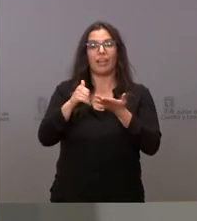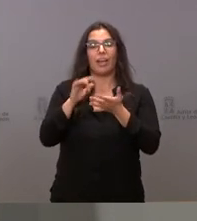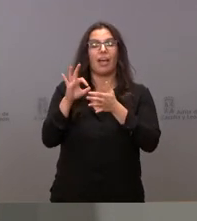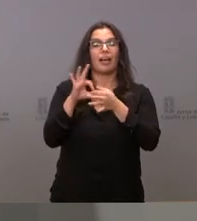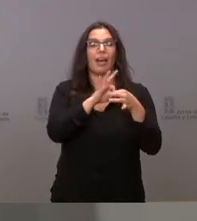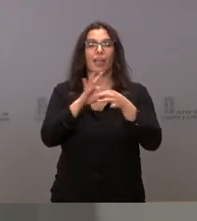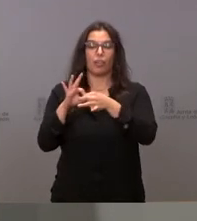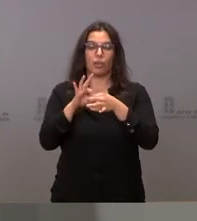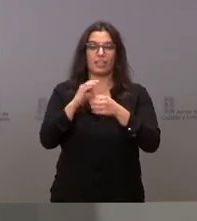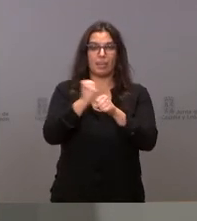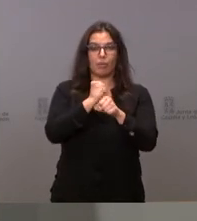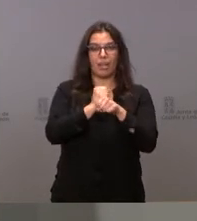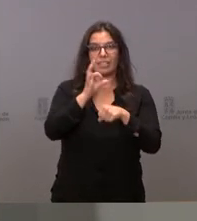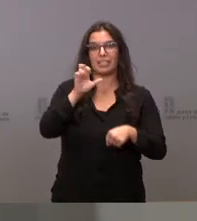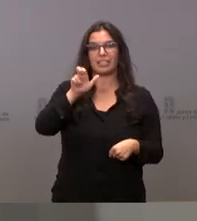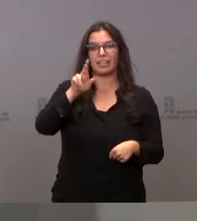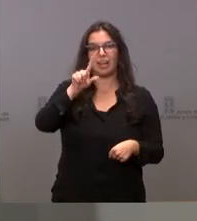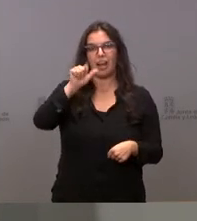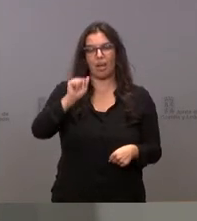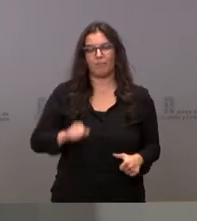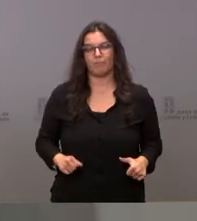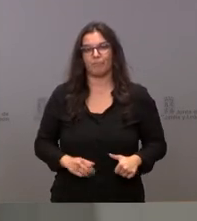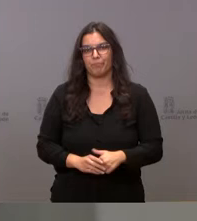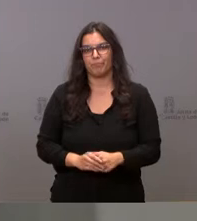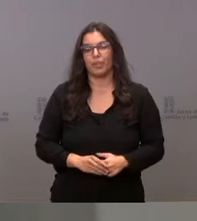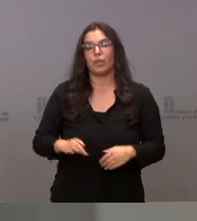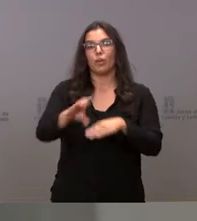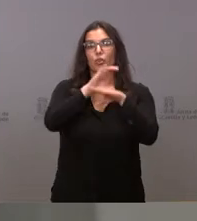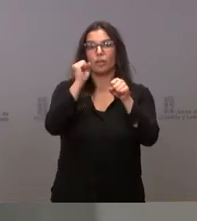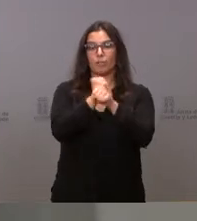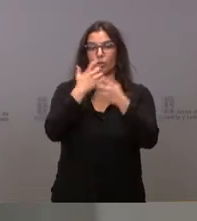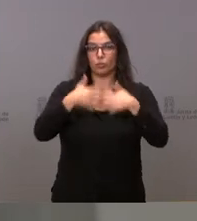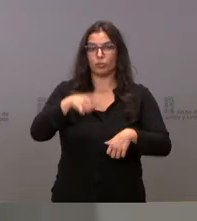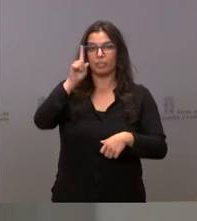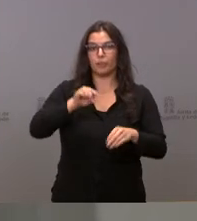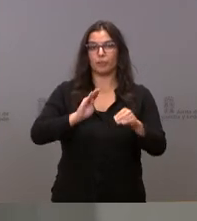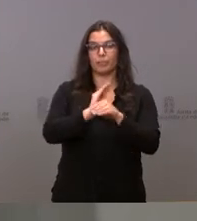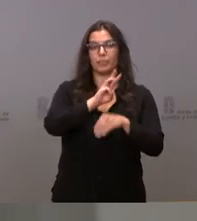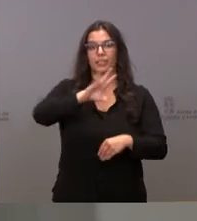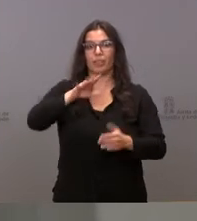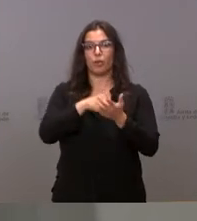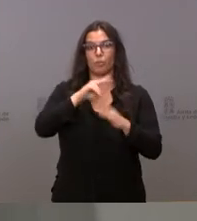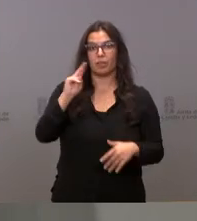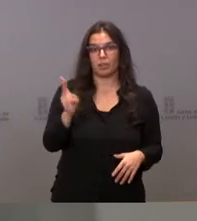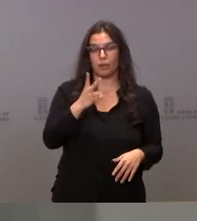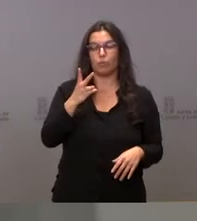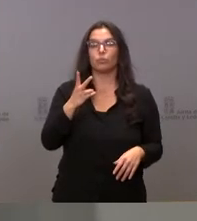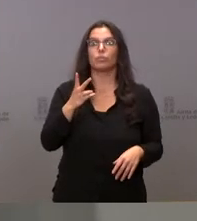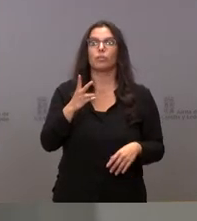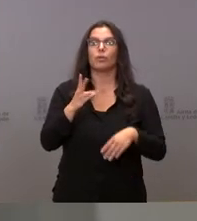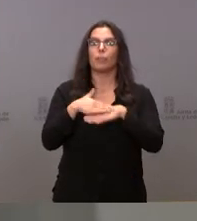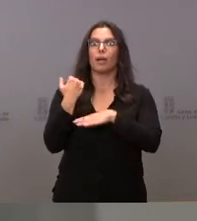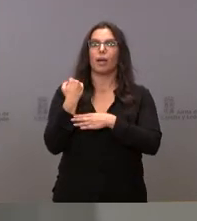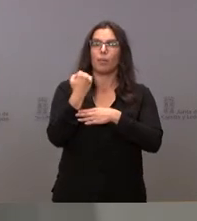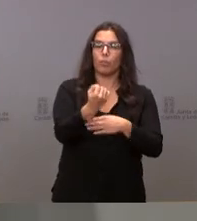el SERLA. La Consejería de Empleo e Industria destina también 35.000 euros para apoyar la